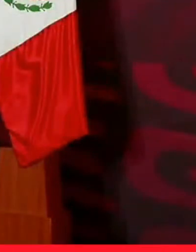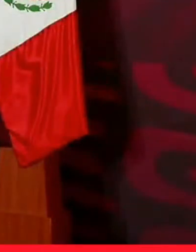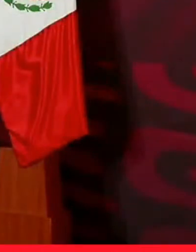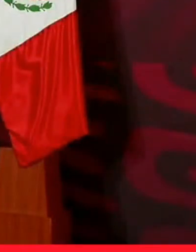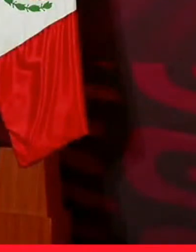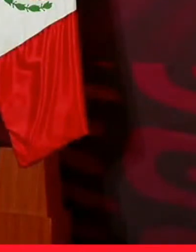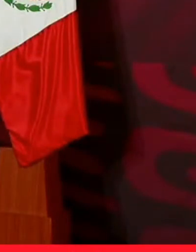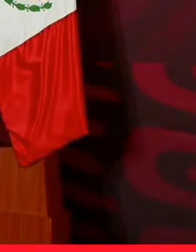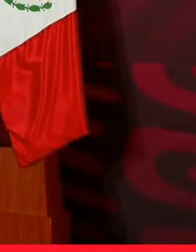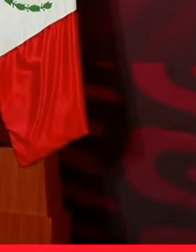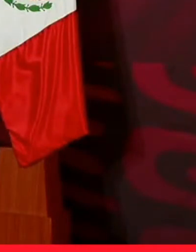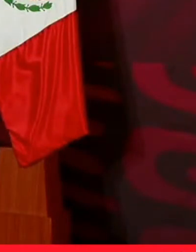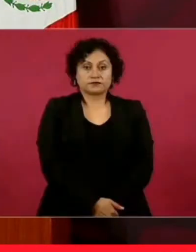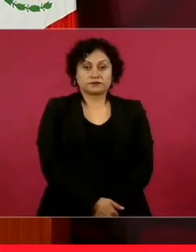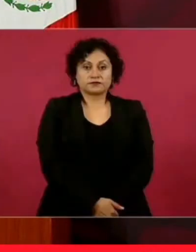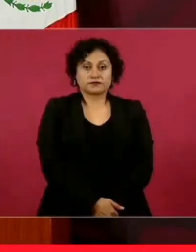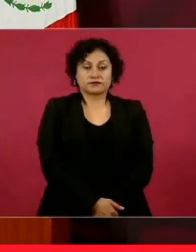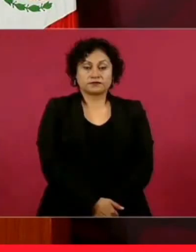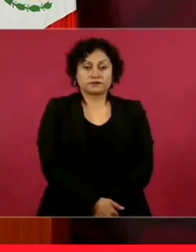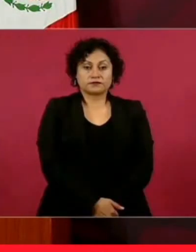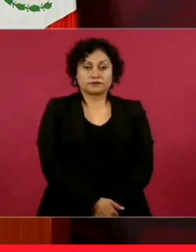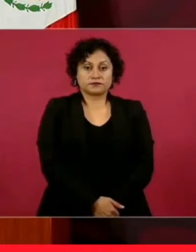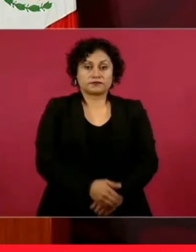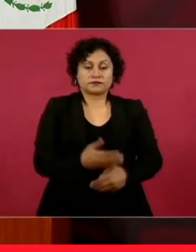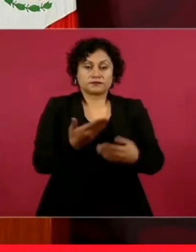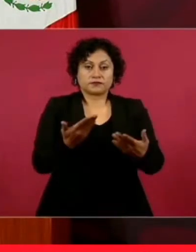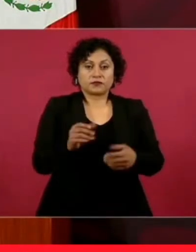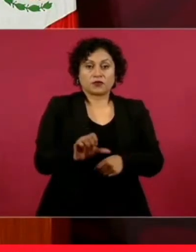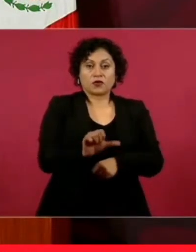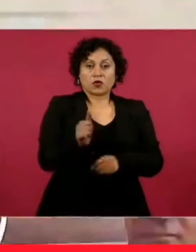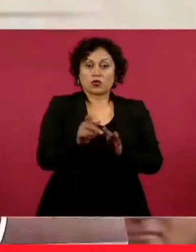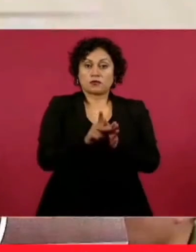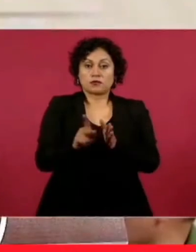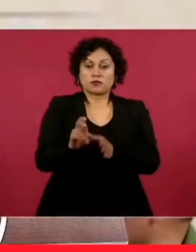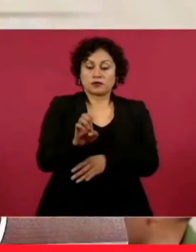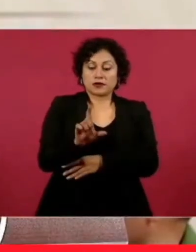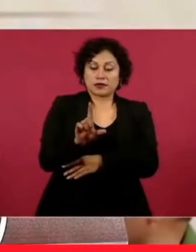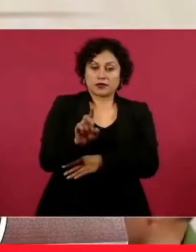para no poner primero al Reforma en esta ocasión,